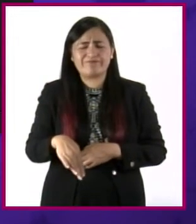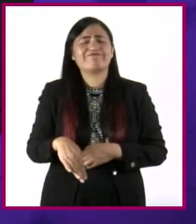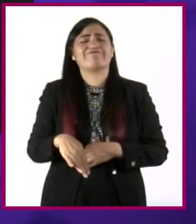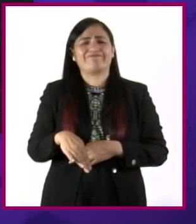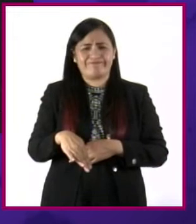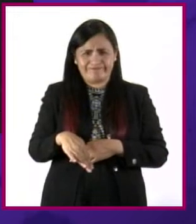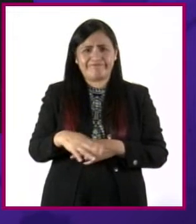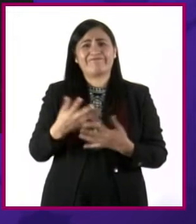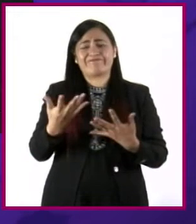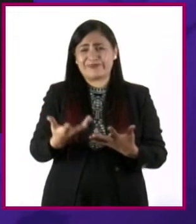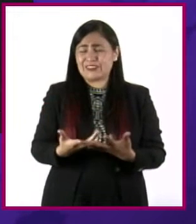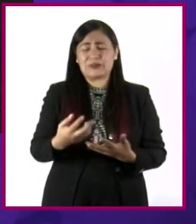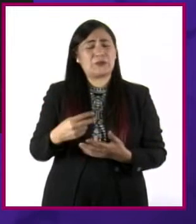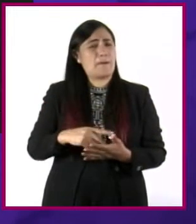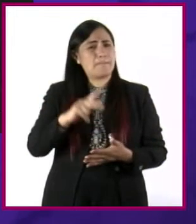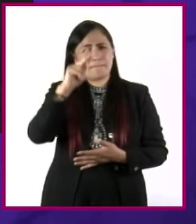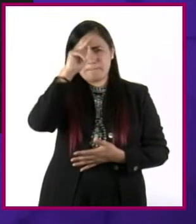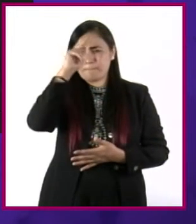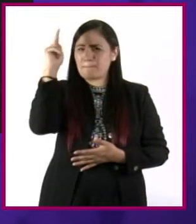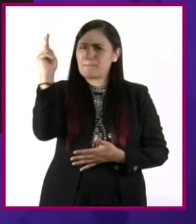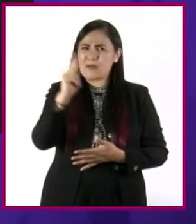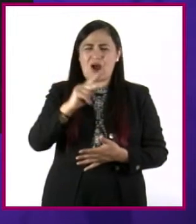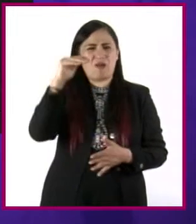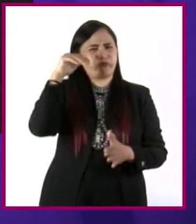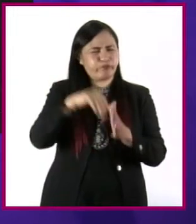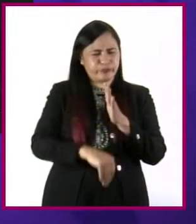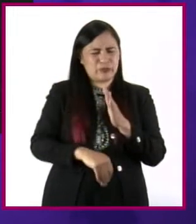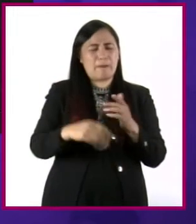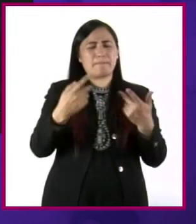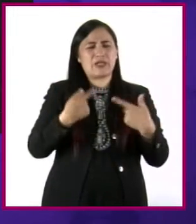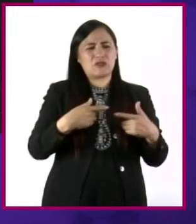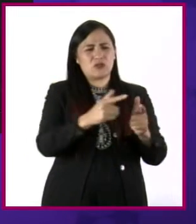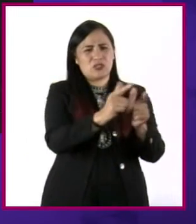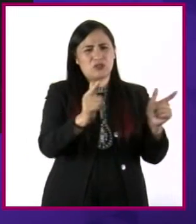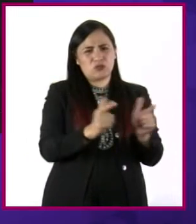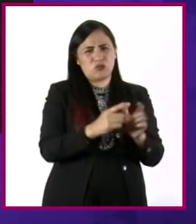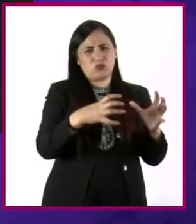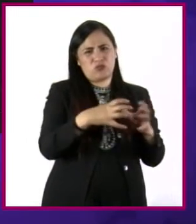escenario sumamente catastrófico para las personas LGBTI+.